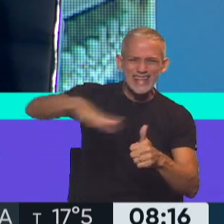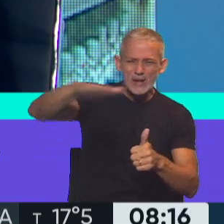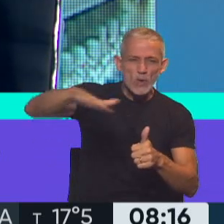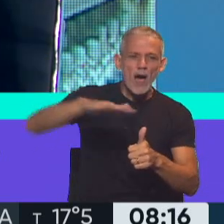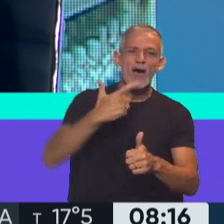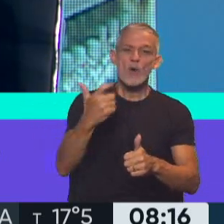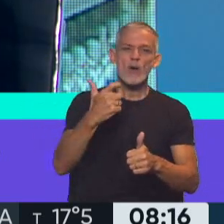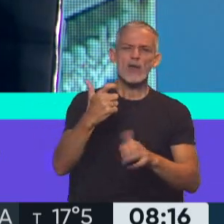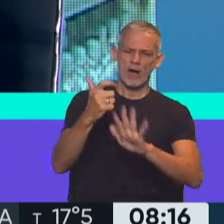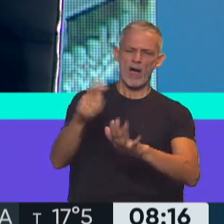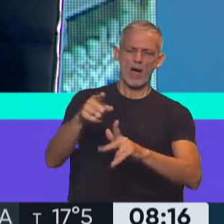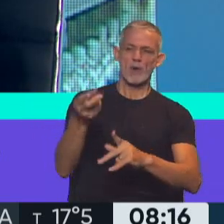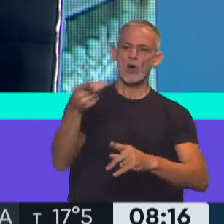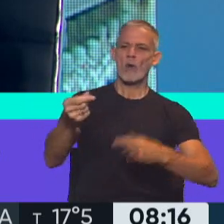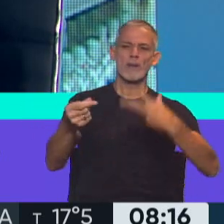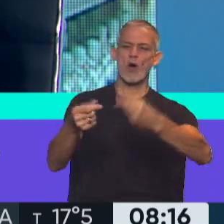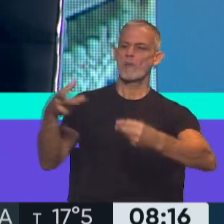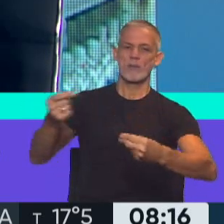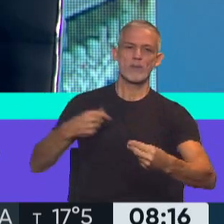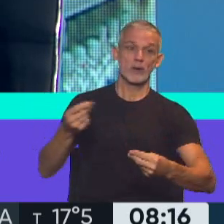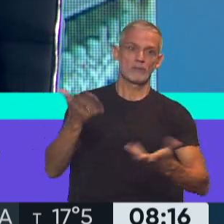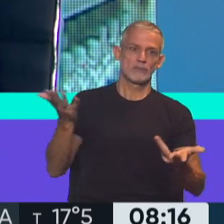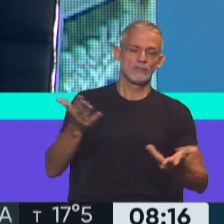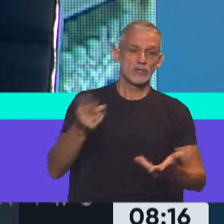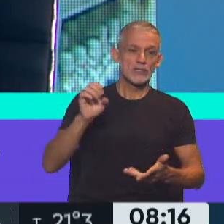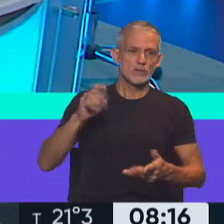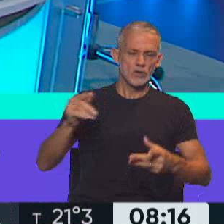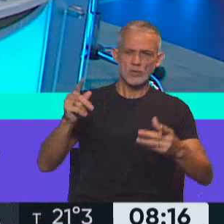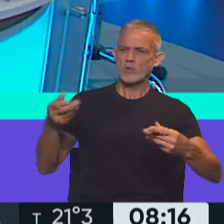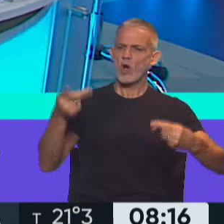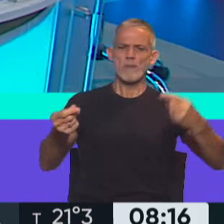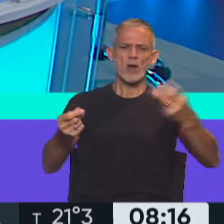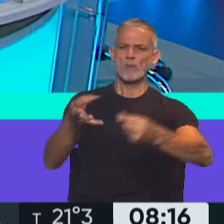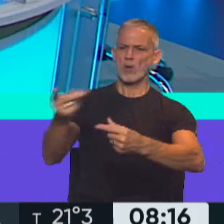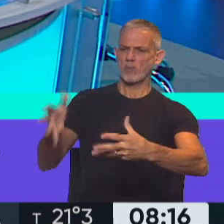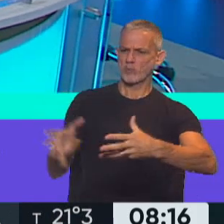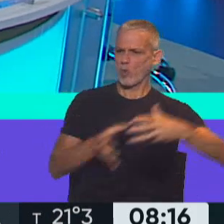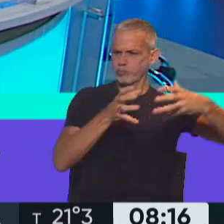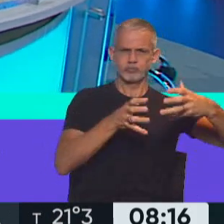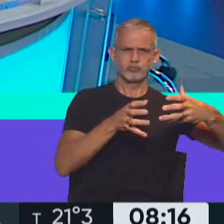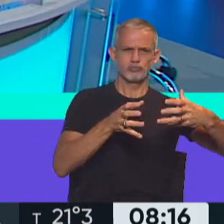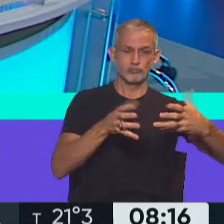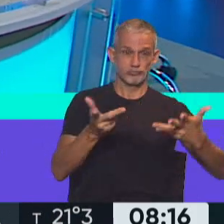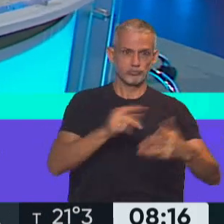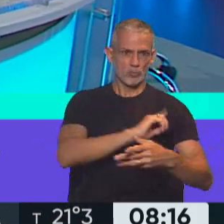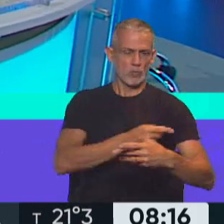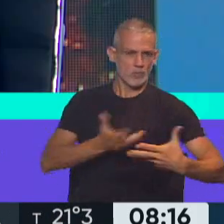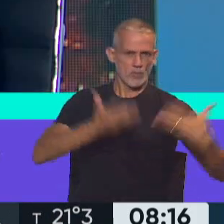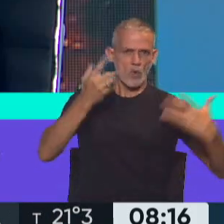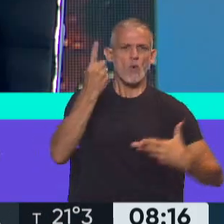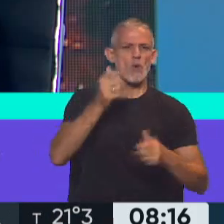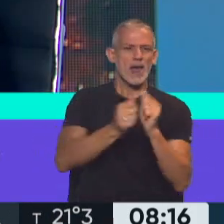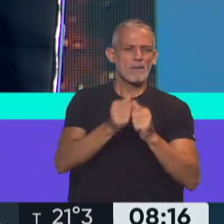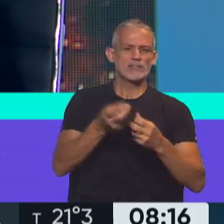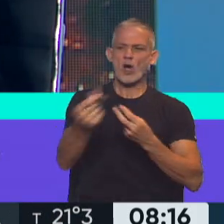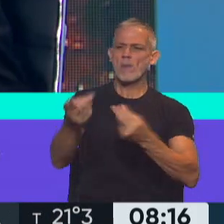fueron comprando, no voy a decir el nombre, grandes... Sí, se fue concentrando. Concentrando, claro. Exactamente. Bueno, eso hizo también